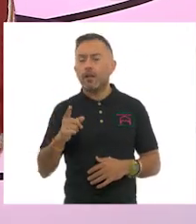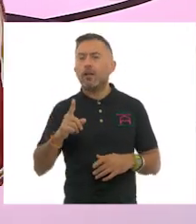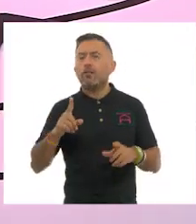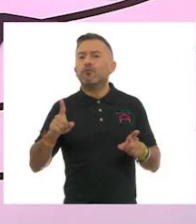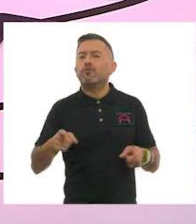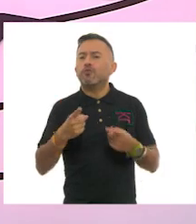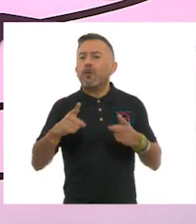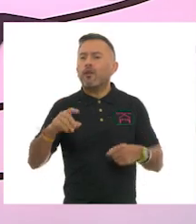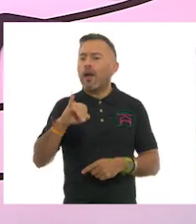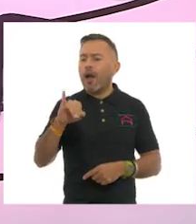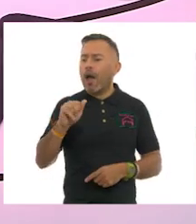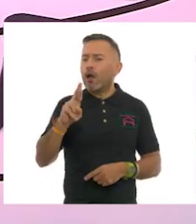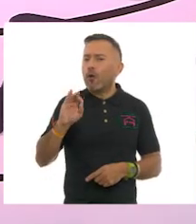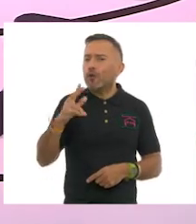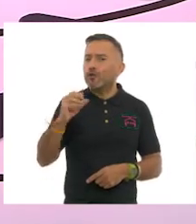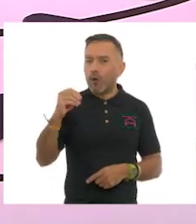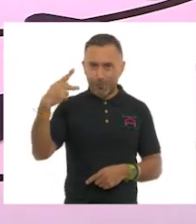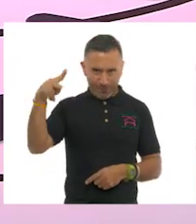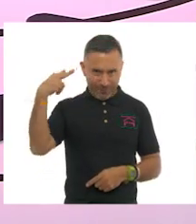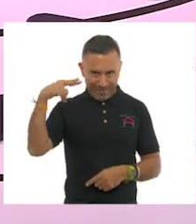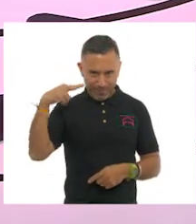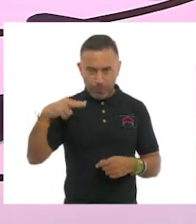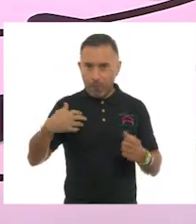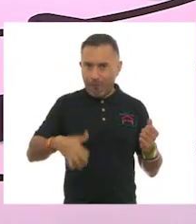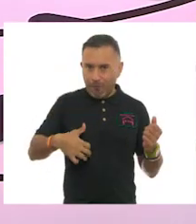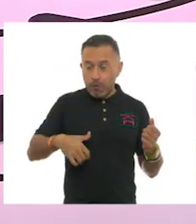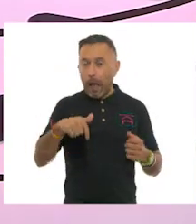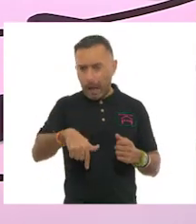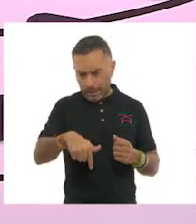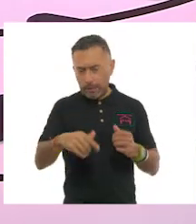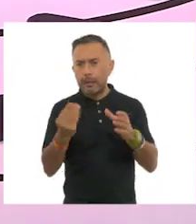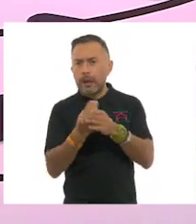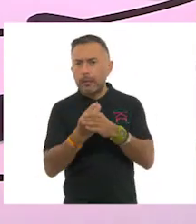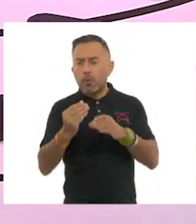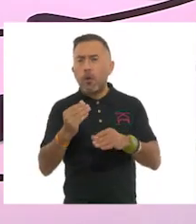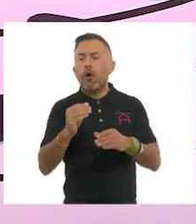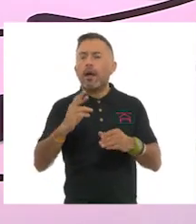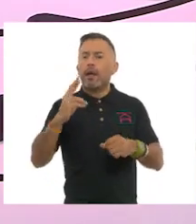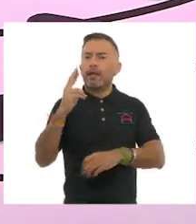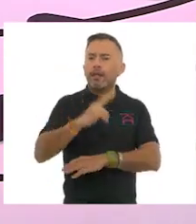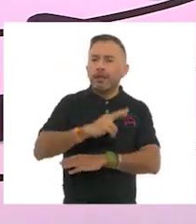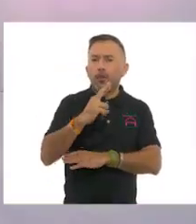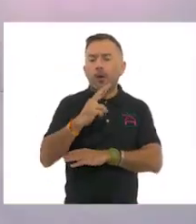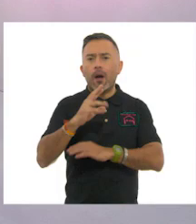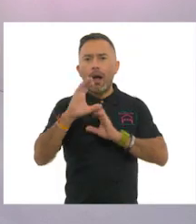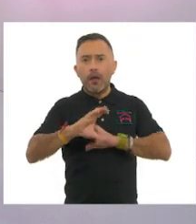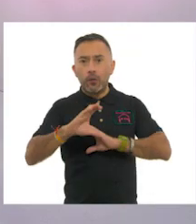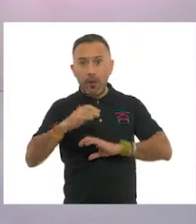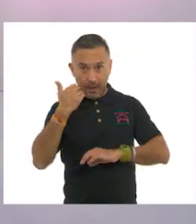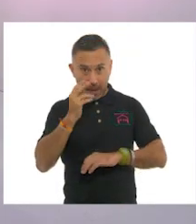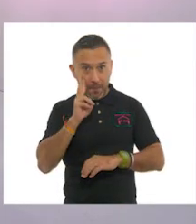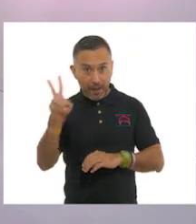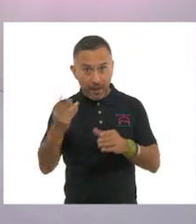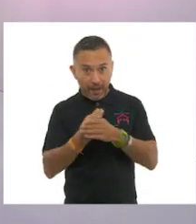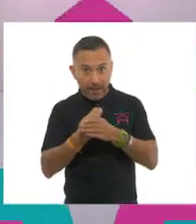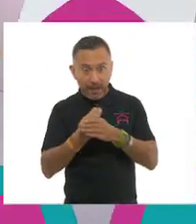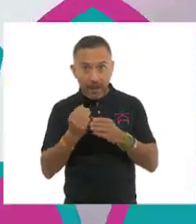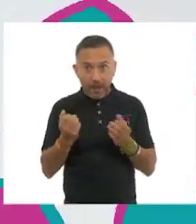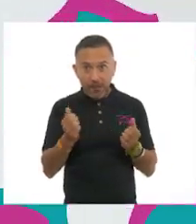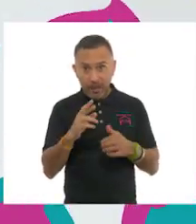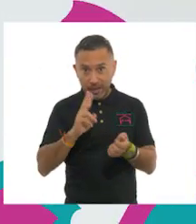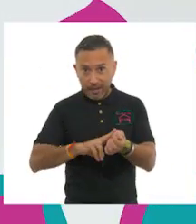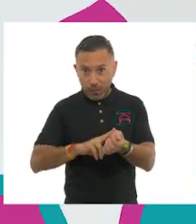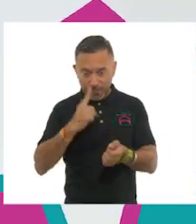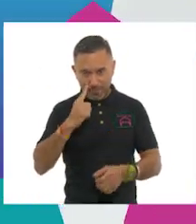jarocho. Nosotros aquí enseñamos a los niños ritmo, entonación. ¿Te parece que vayamos a la clase de ritmo? Vamos. Pues vamos adelante.